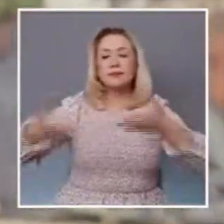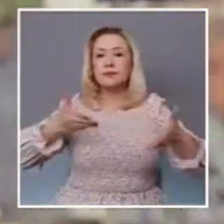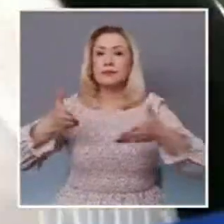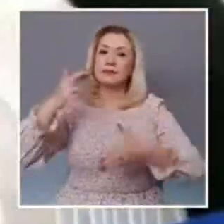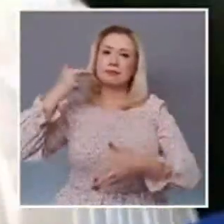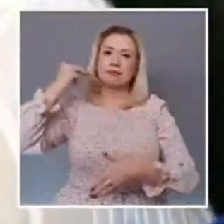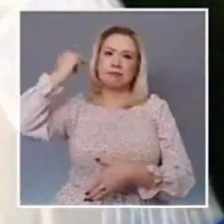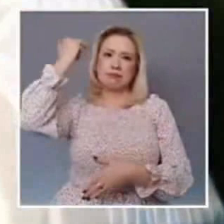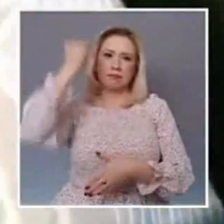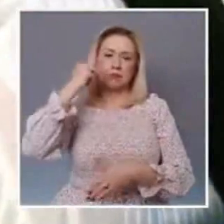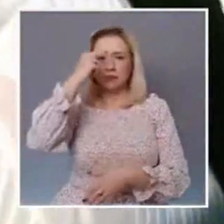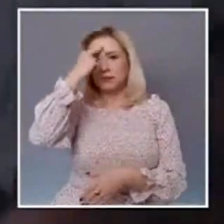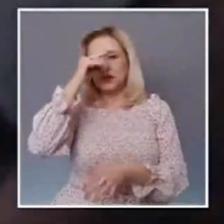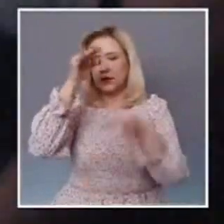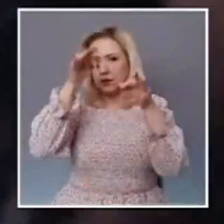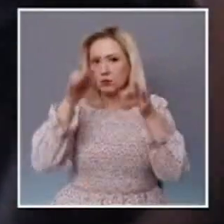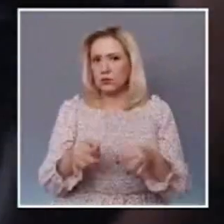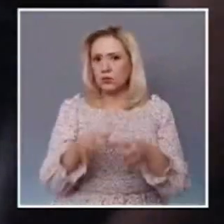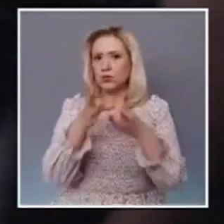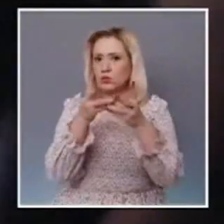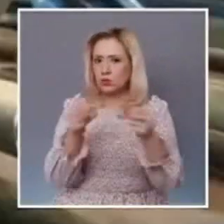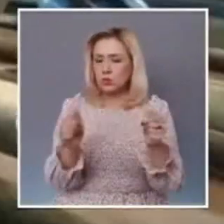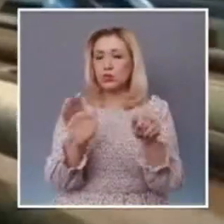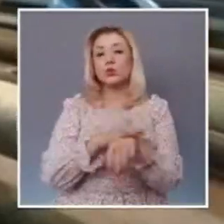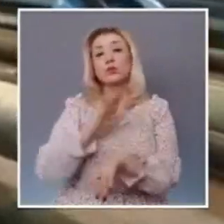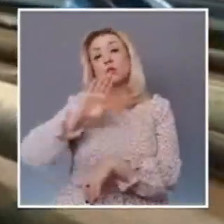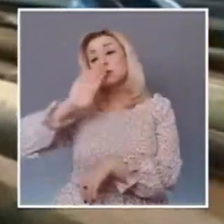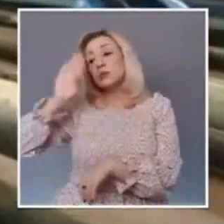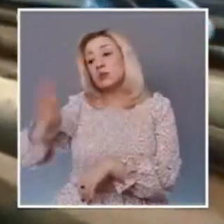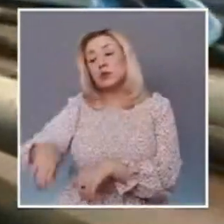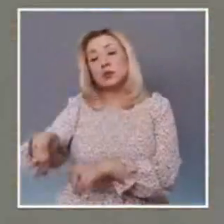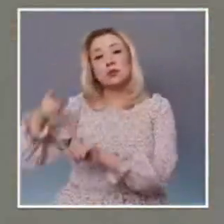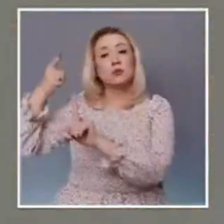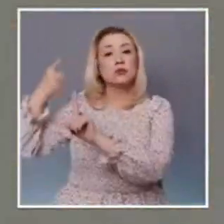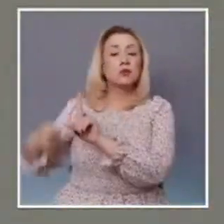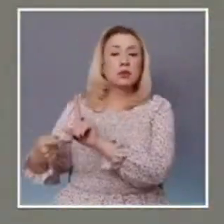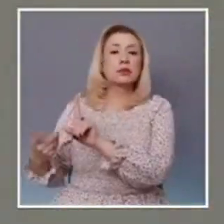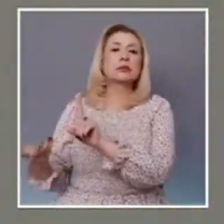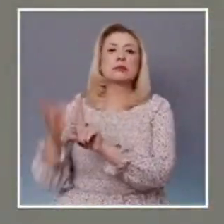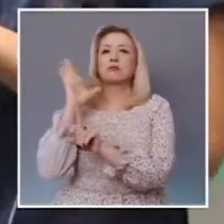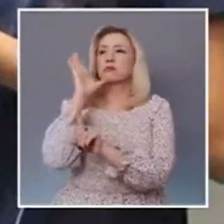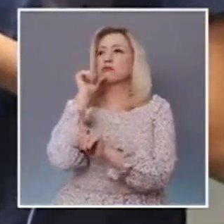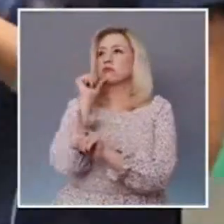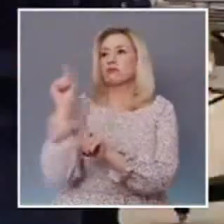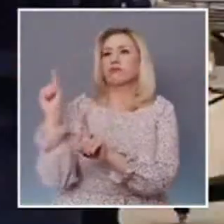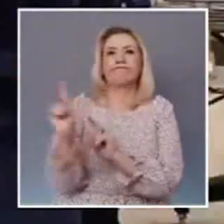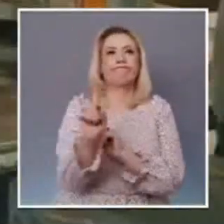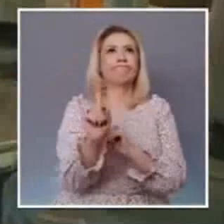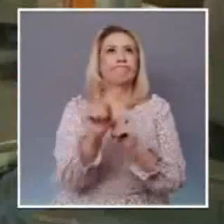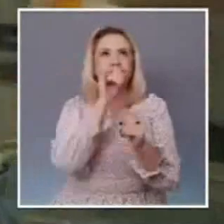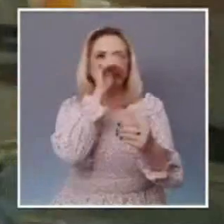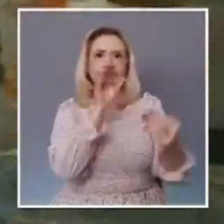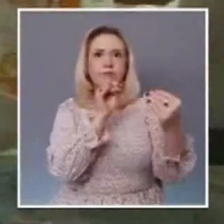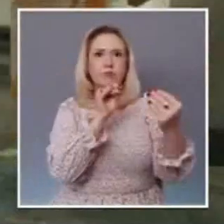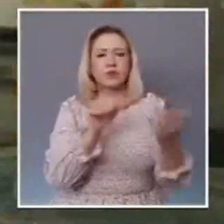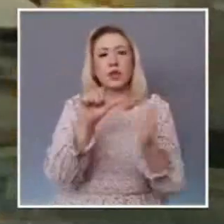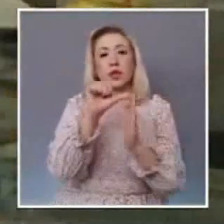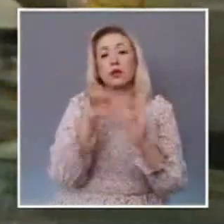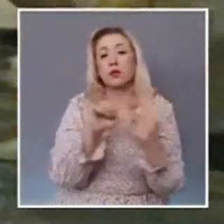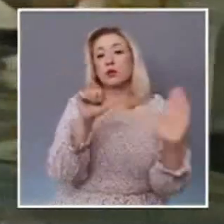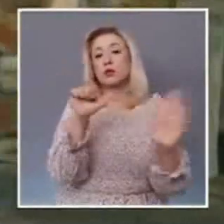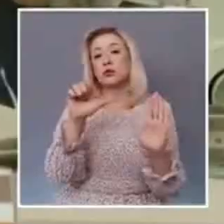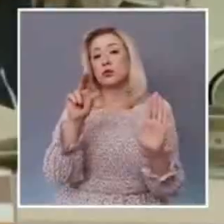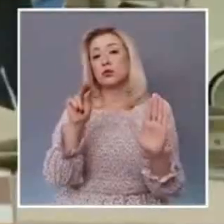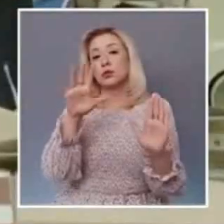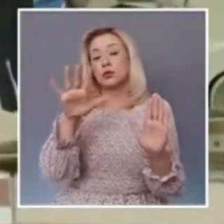sistema, pues si bien la muerte es una de las excepciones de la conciliación prevista en el artículo 685 ter de la Ley Federal